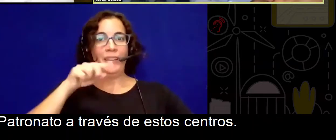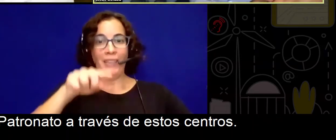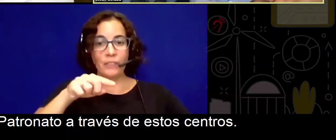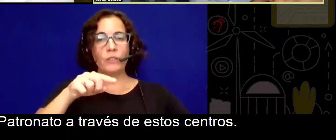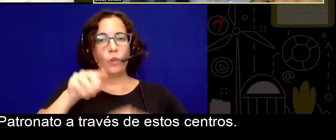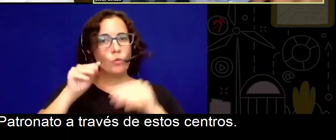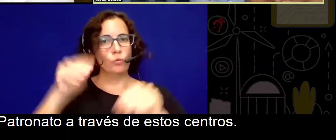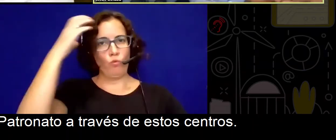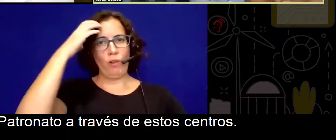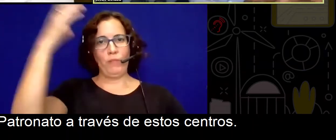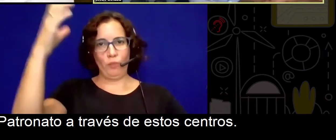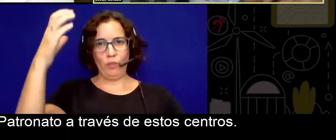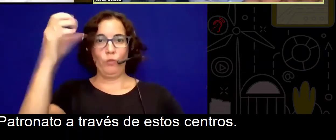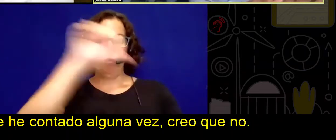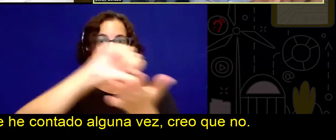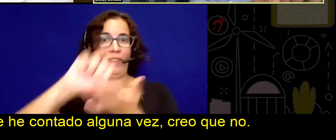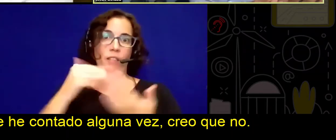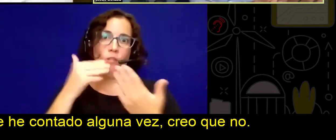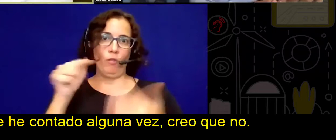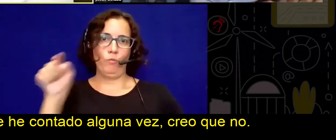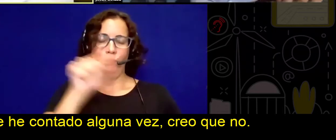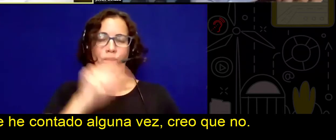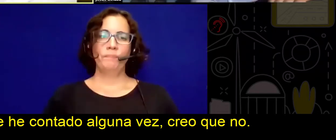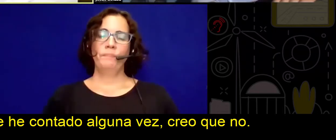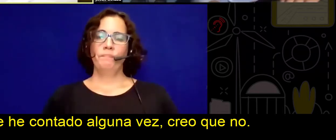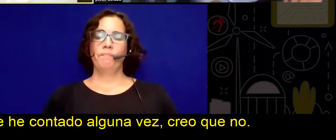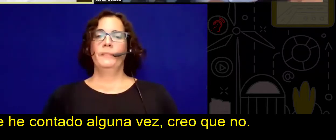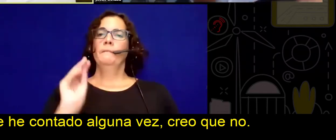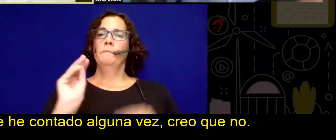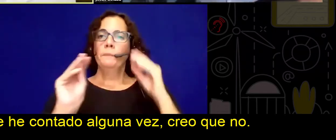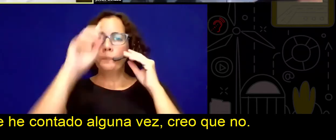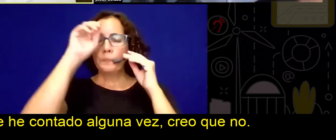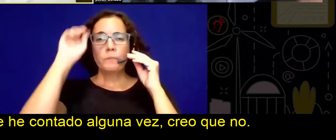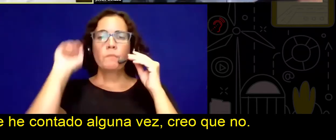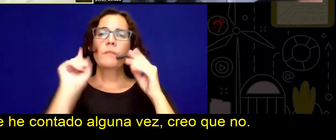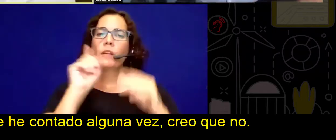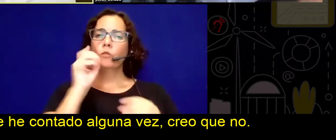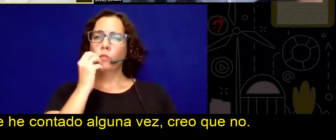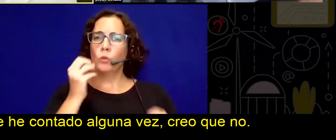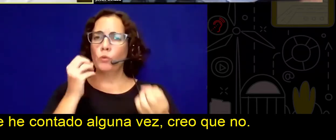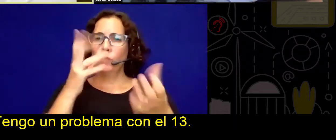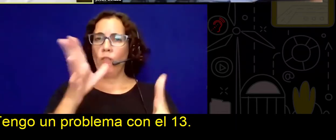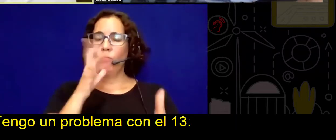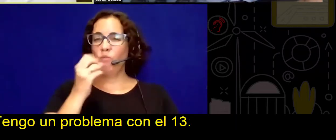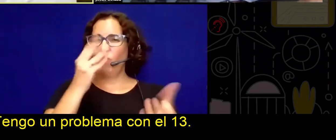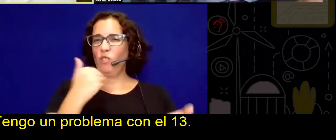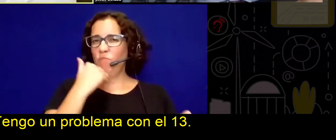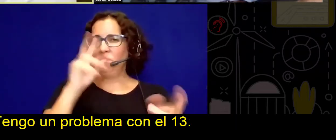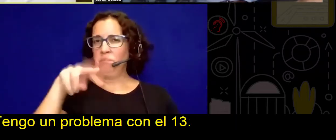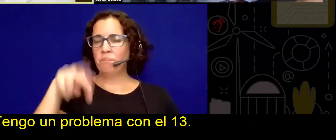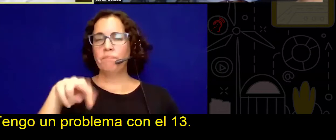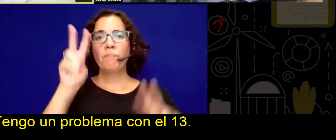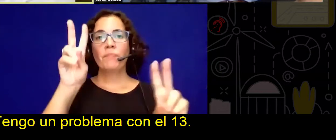a través de estos centros. Yo no sé si le he contado alguna vez, yo creo que no, porque no lo cuento casi nunca. Yo tengo un verdadero problema con el